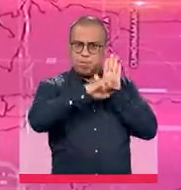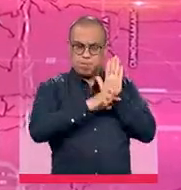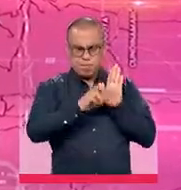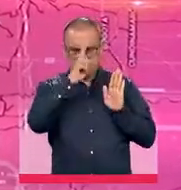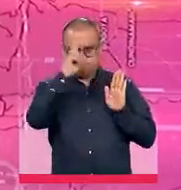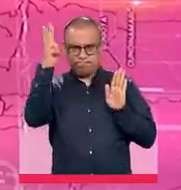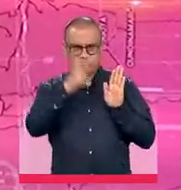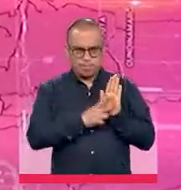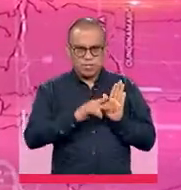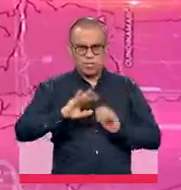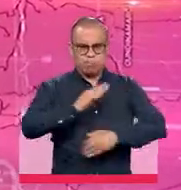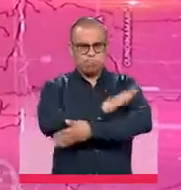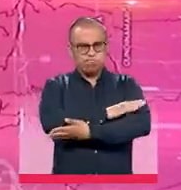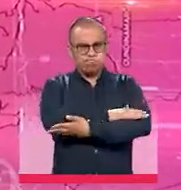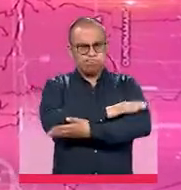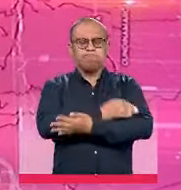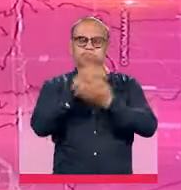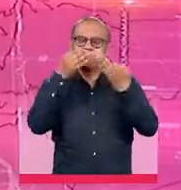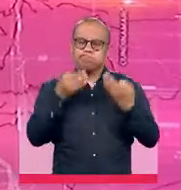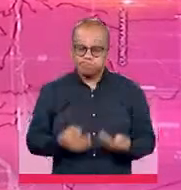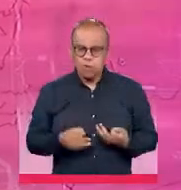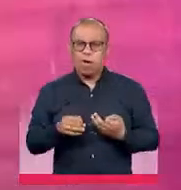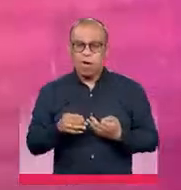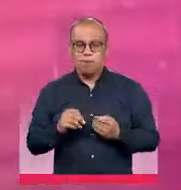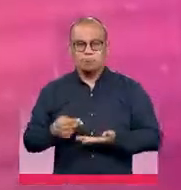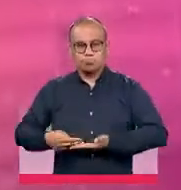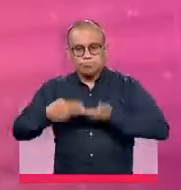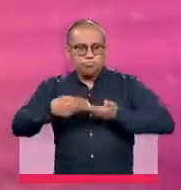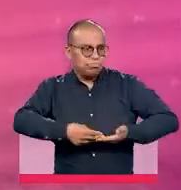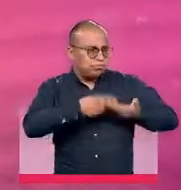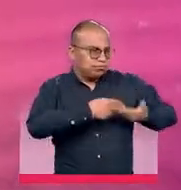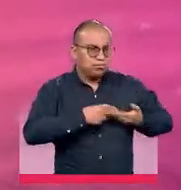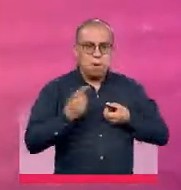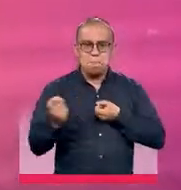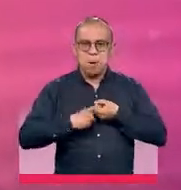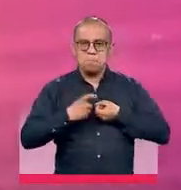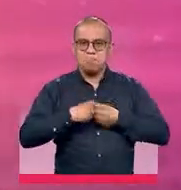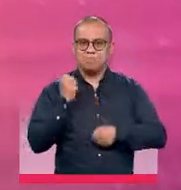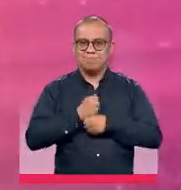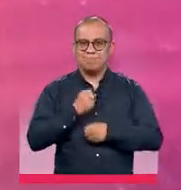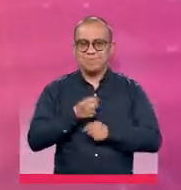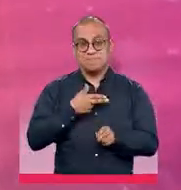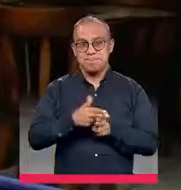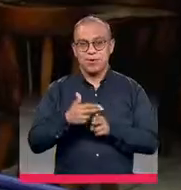bioseguridad con disciplina se lograrán recuperar muchos puestos de trabajo con prontitud.